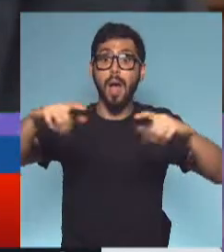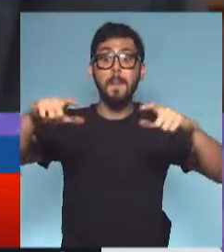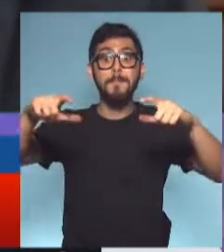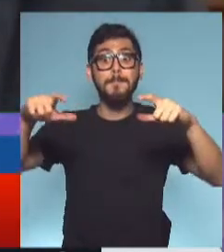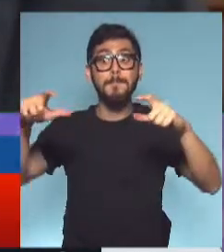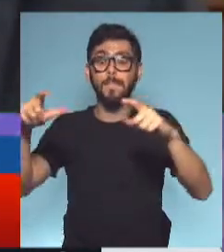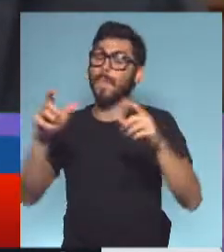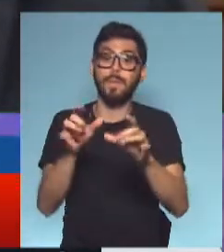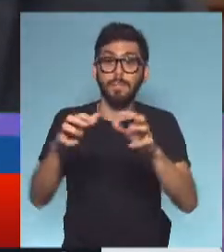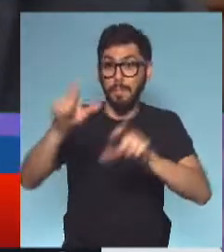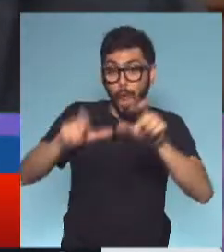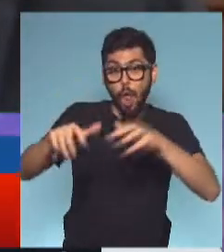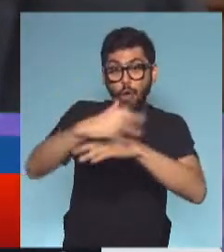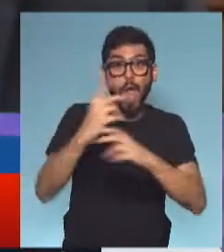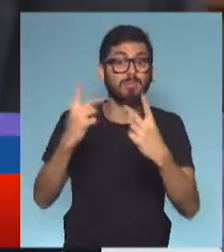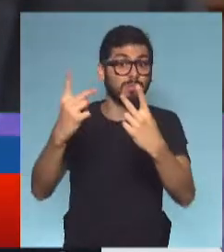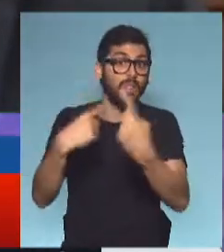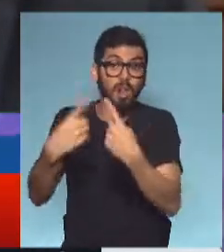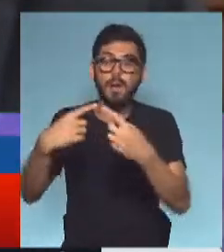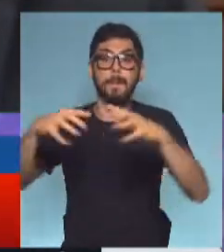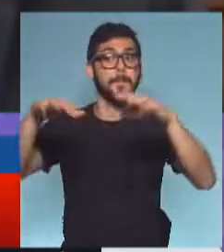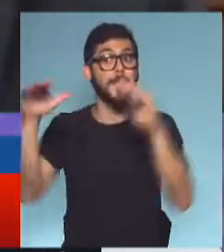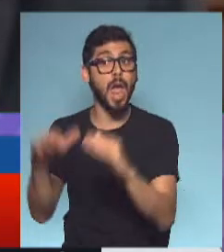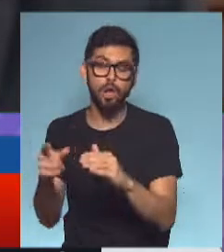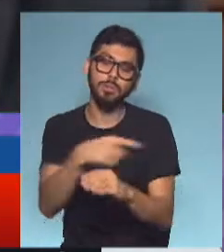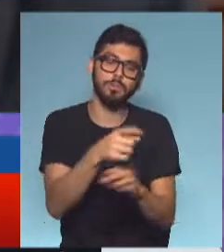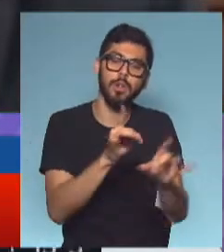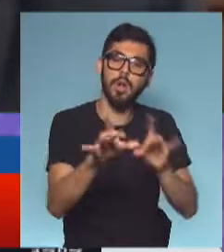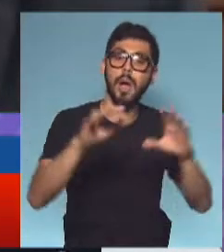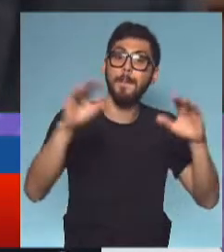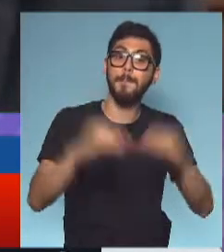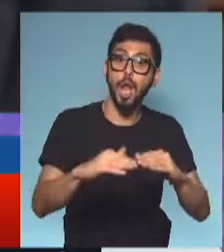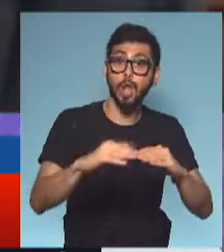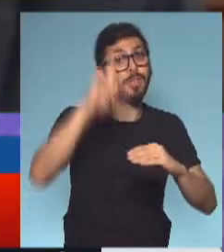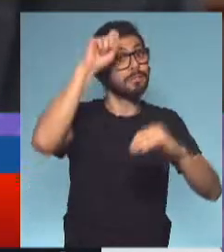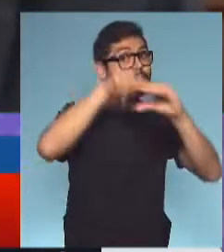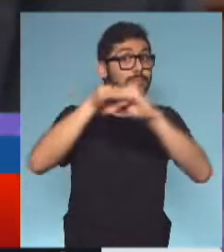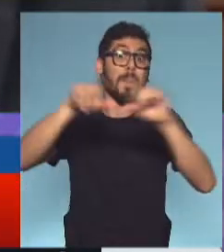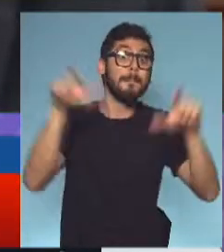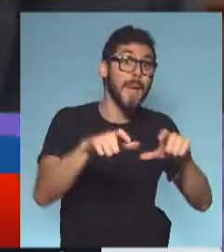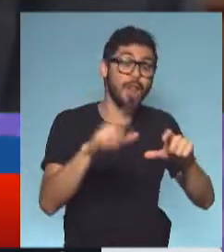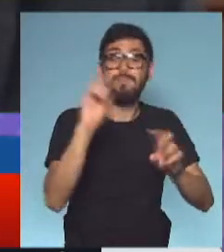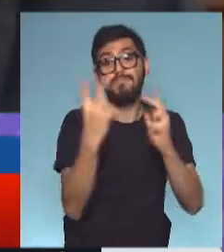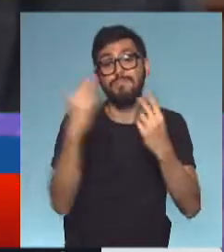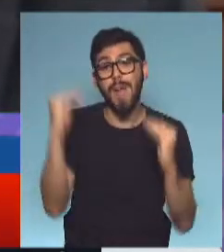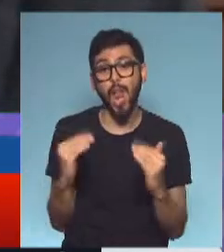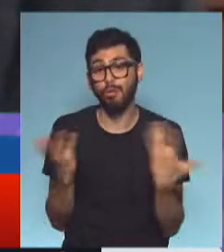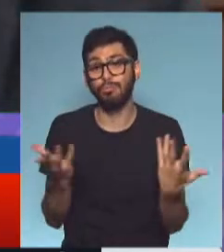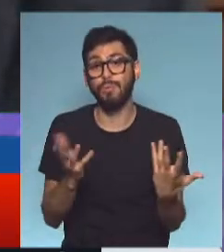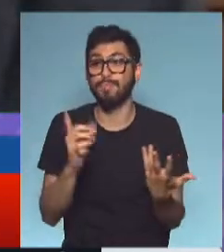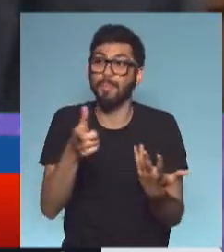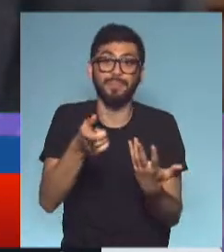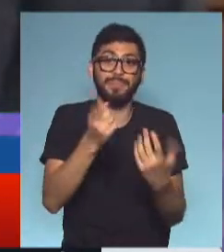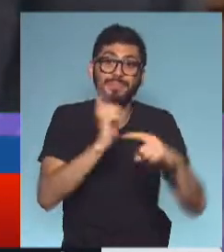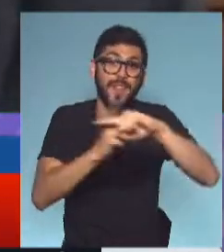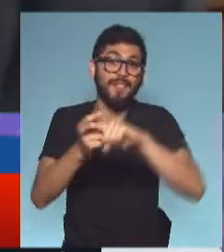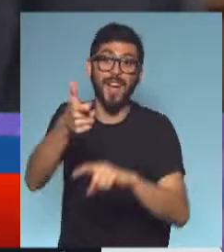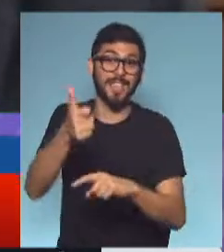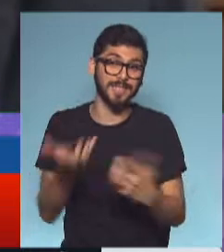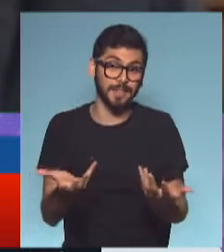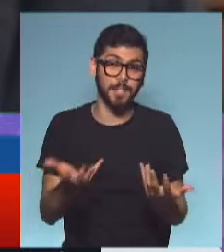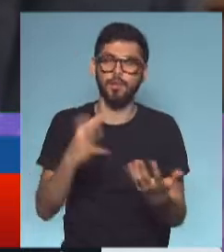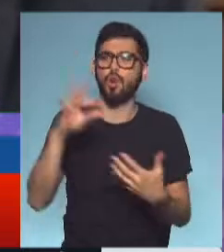los contagios, se reducen las internaciones y se reducen las muertes. No tiene mucho secreto esto, por suerte, más allá de ser una